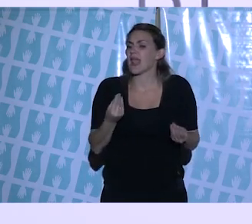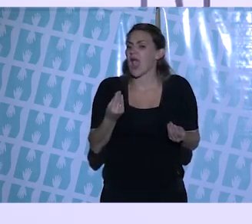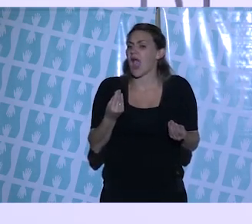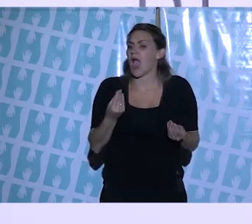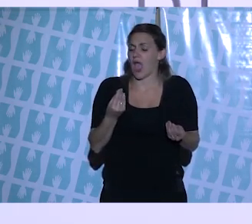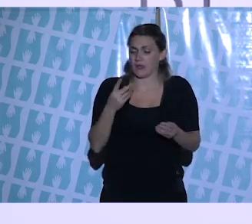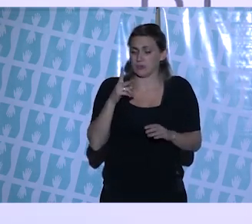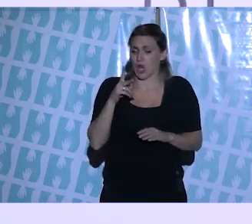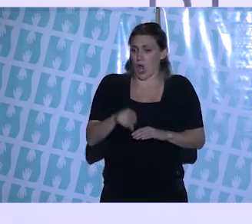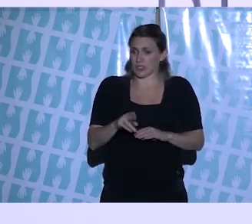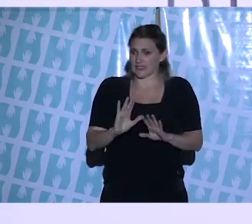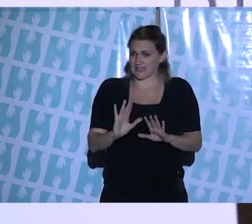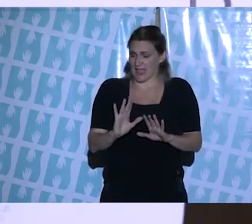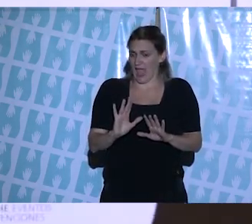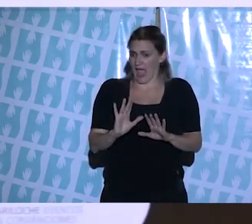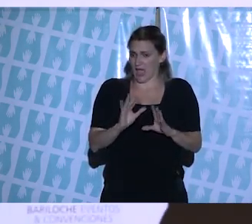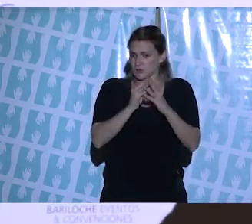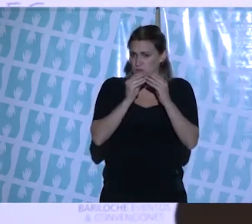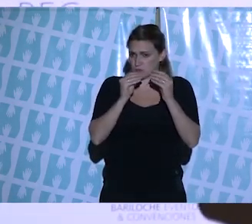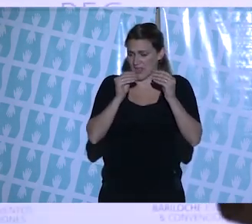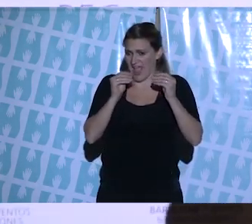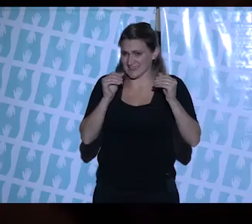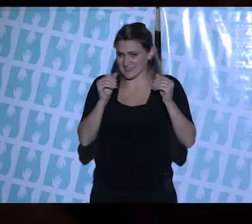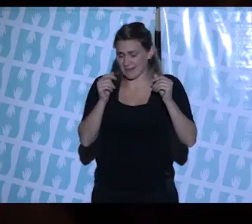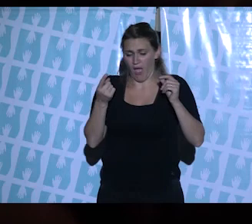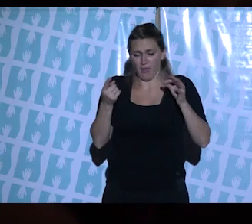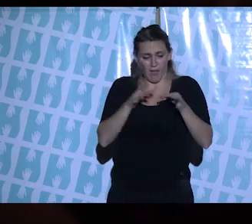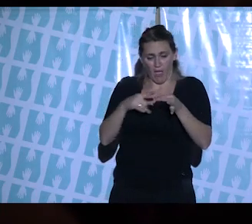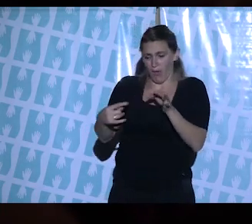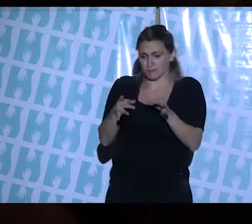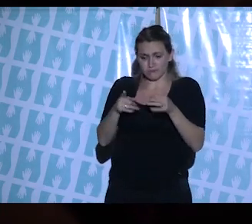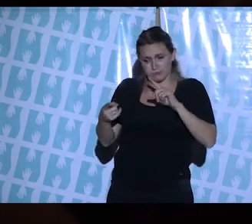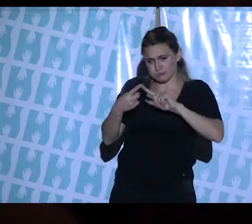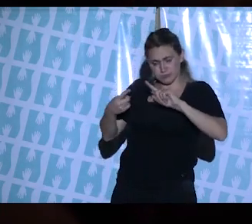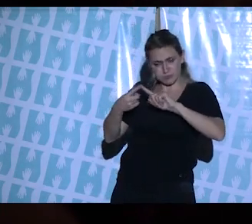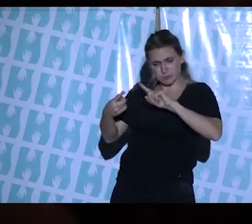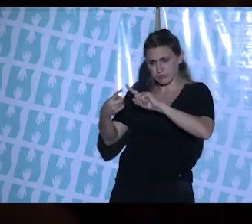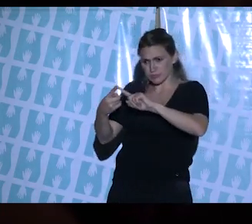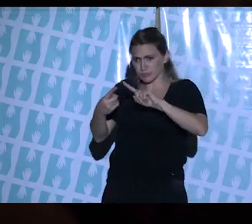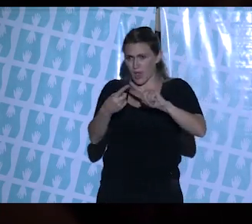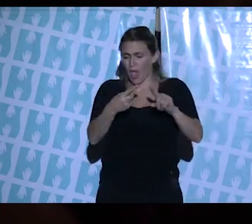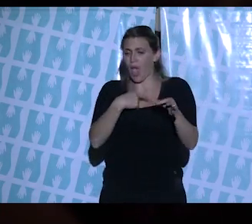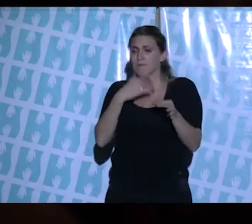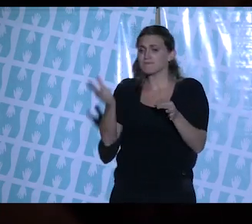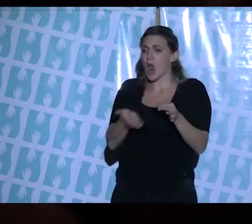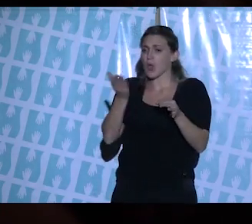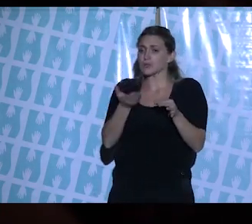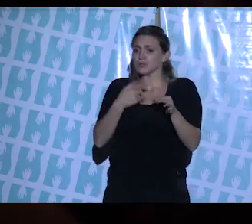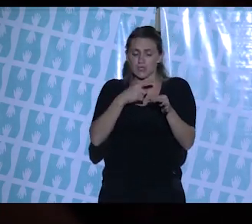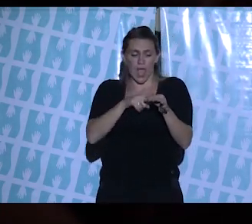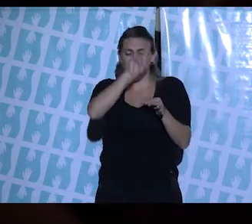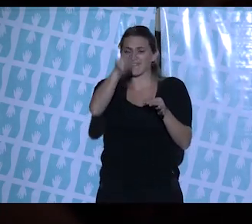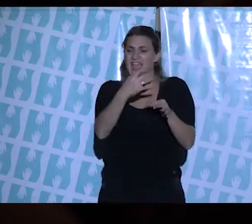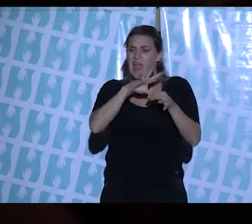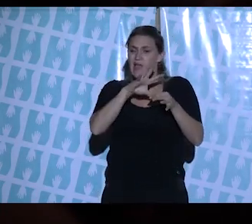inhiben ciertas sustancias que interactúan con los mecanismos productores del daño neuronal